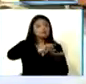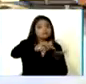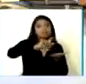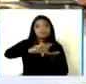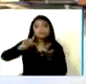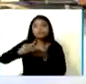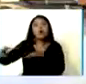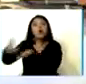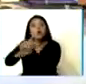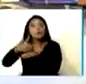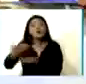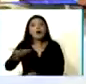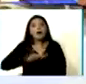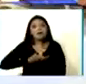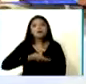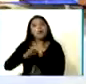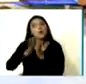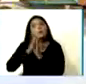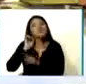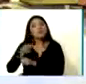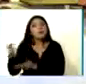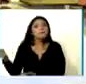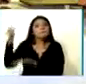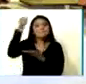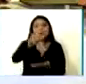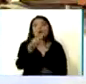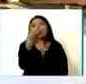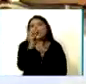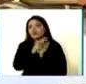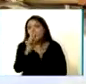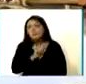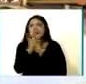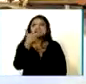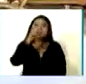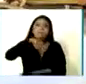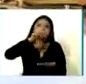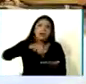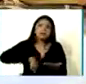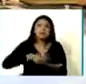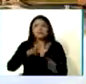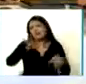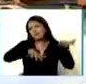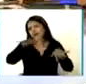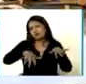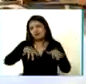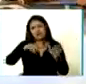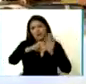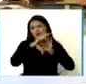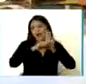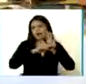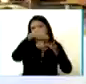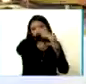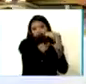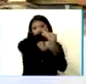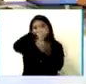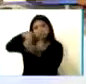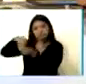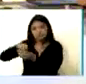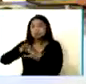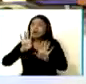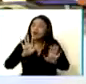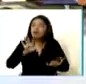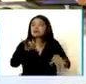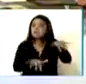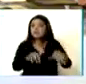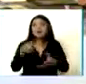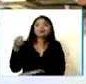para que ya se pague los 3 meses, los 4 meses, dependiendo del contrato colectivo y lo que establece en los reglamentos internos de esos empleados